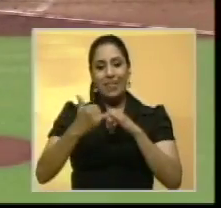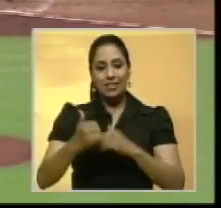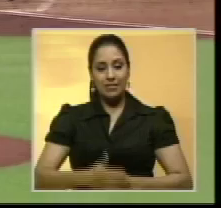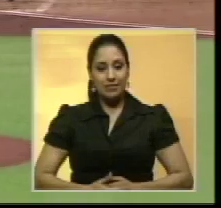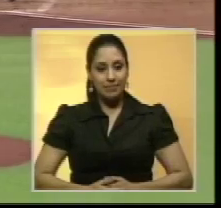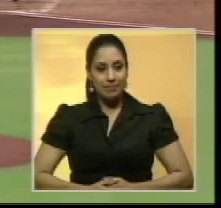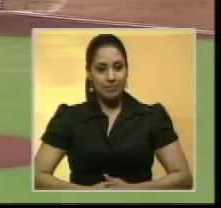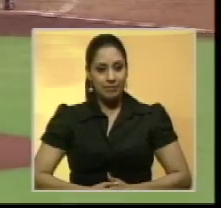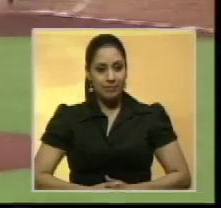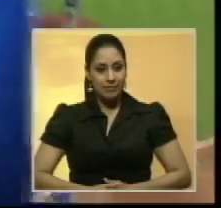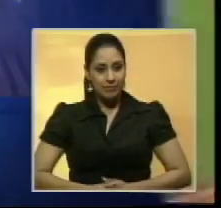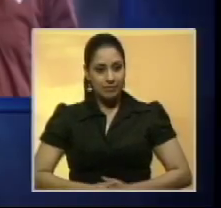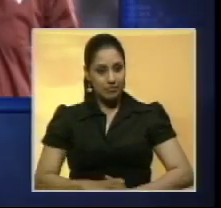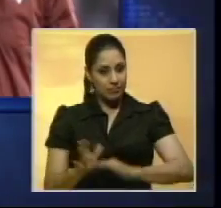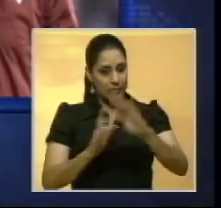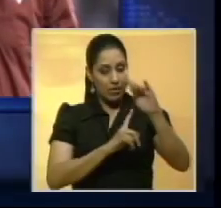Milwaukee.